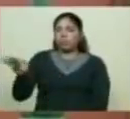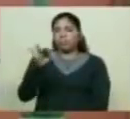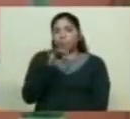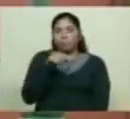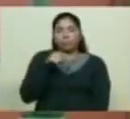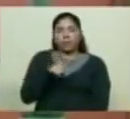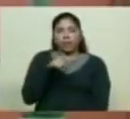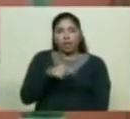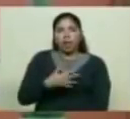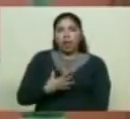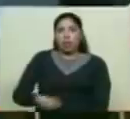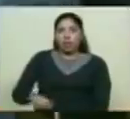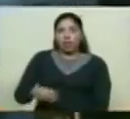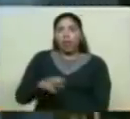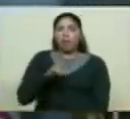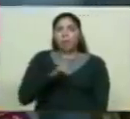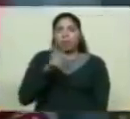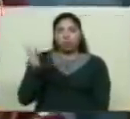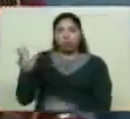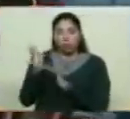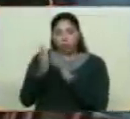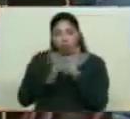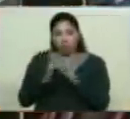venezuela 22 de abril